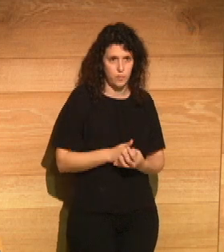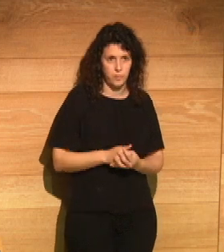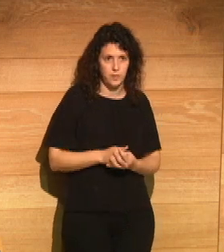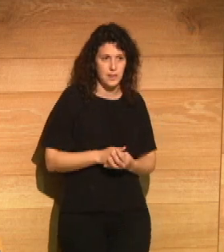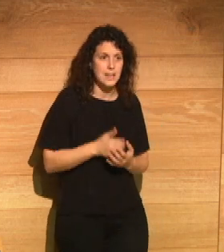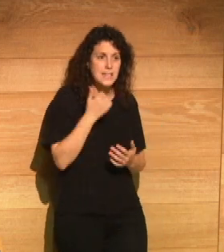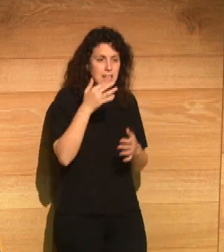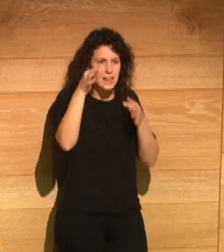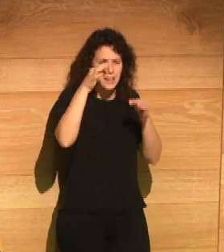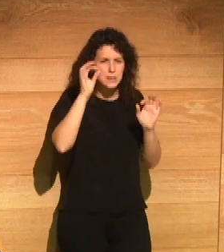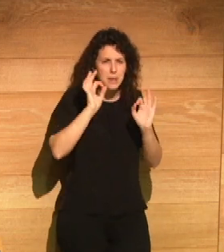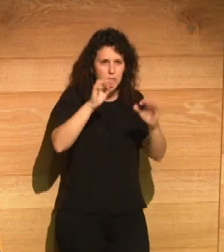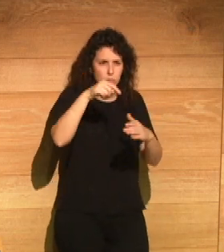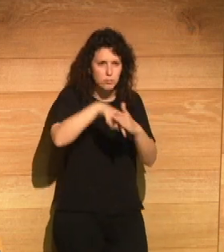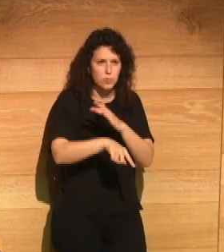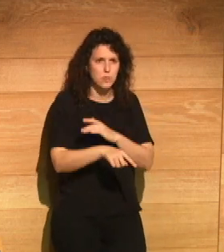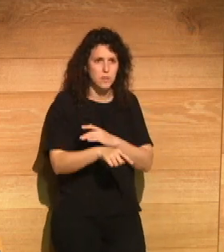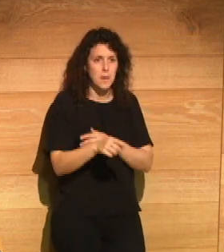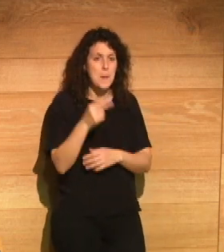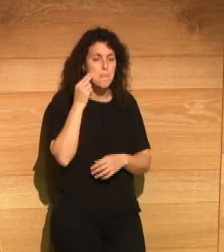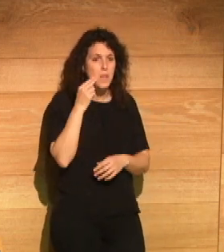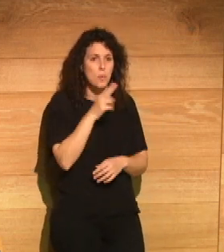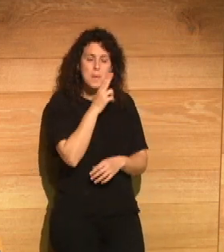detalles específicos, que teme por su mamá